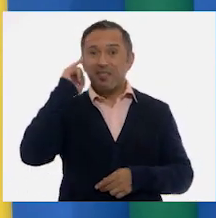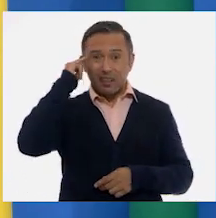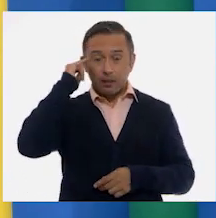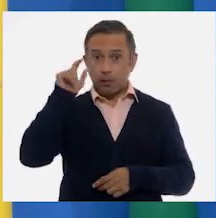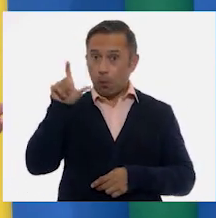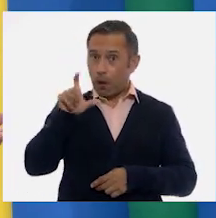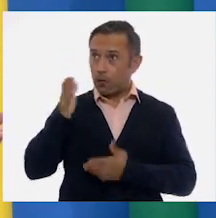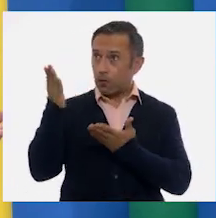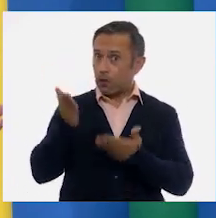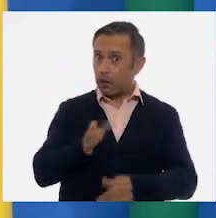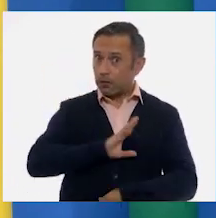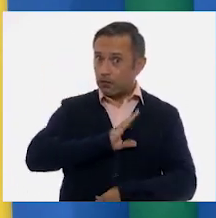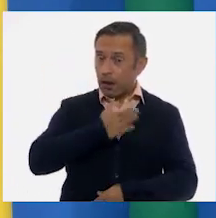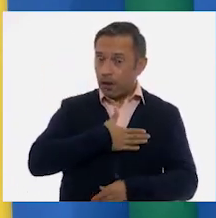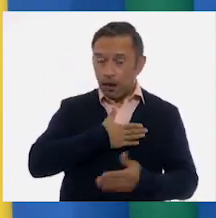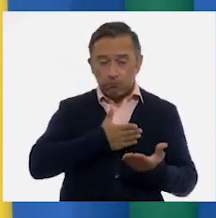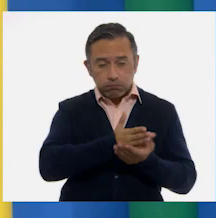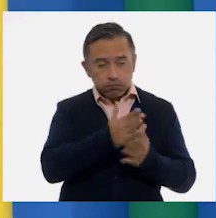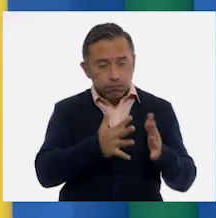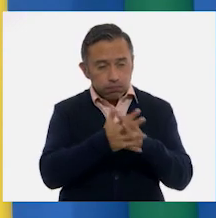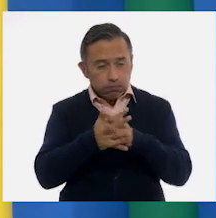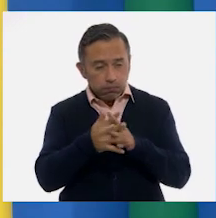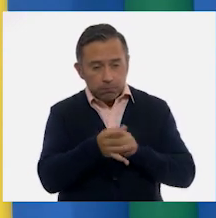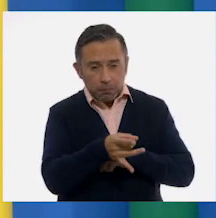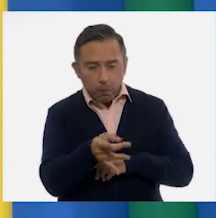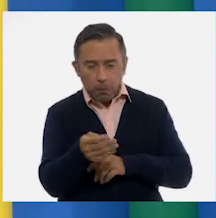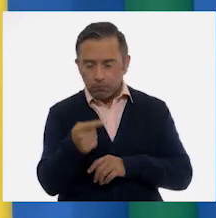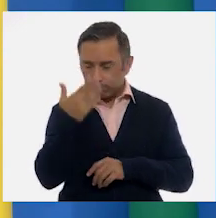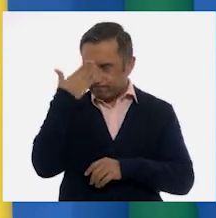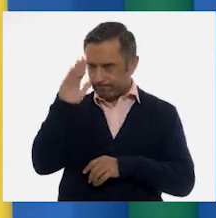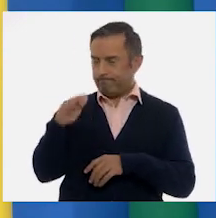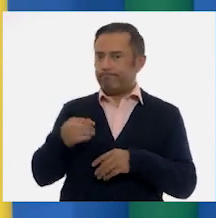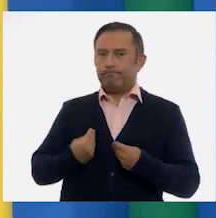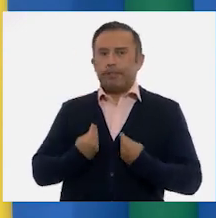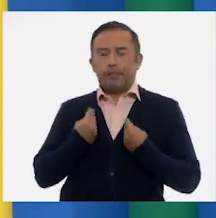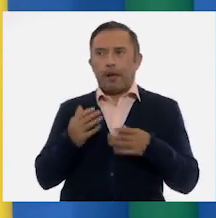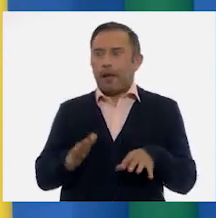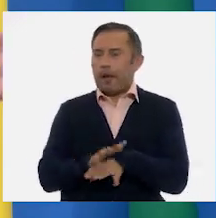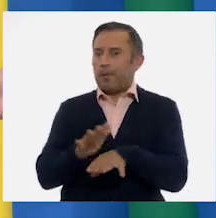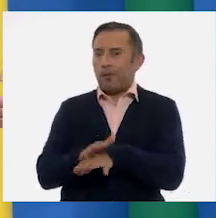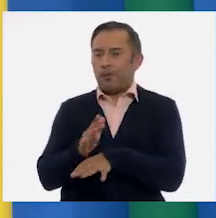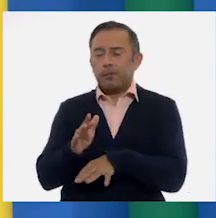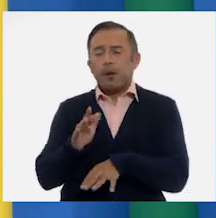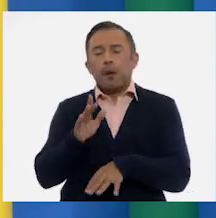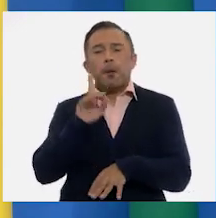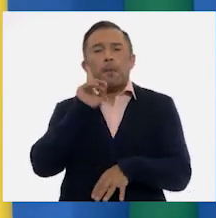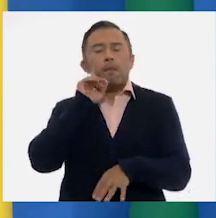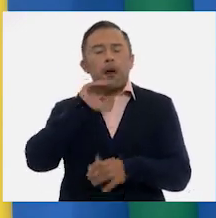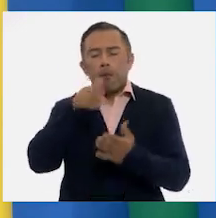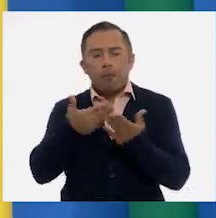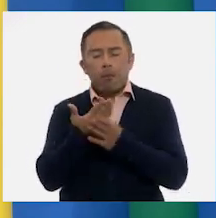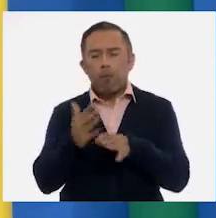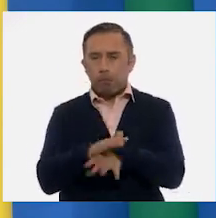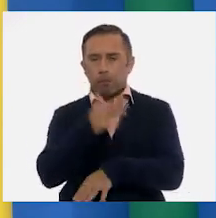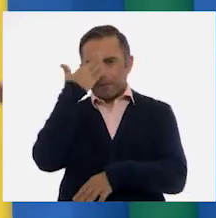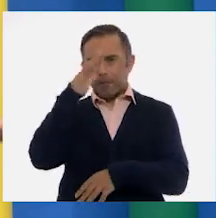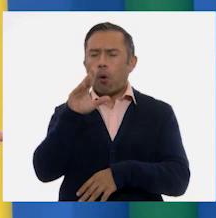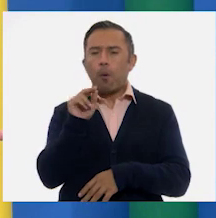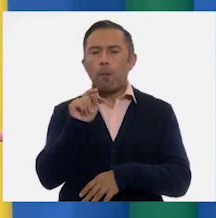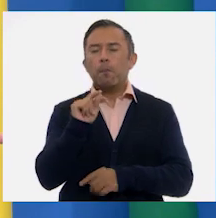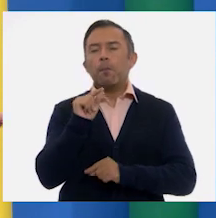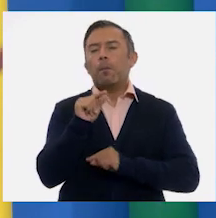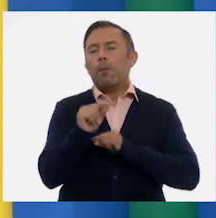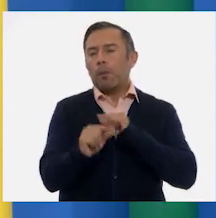y la llegada de los españoles, aunque los cambios ocurrieron no de un día para otro, sino que también fue un proceso. Uno de los